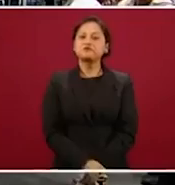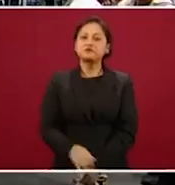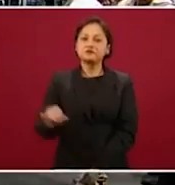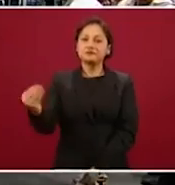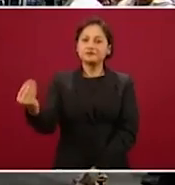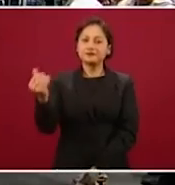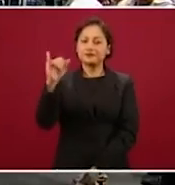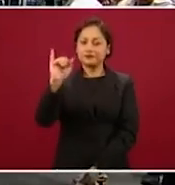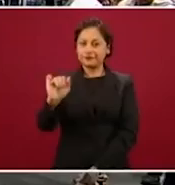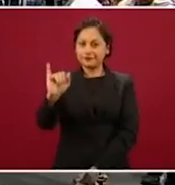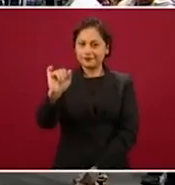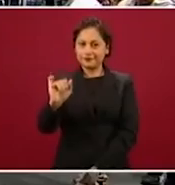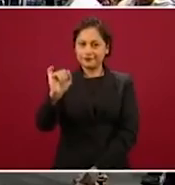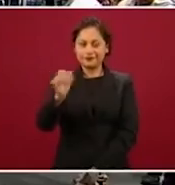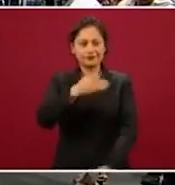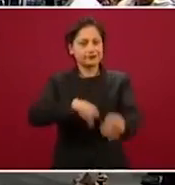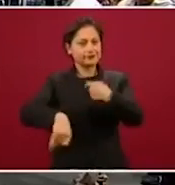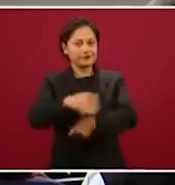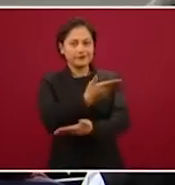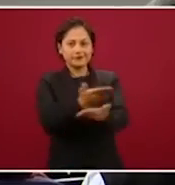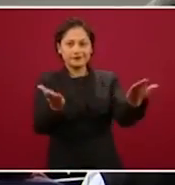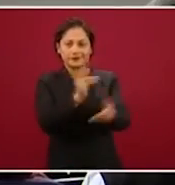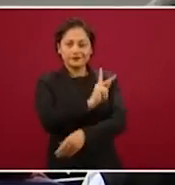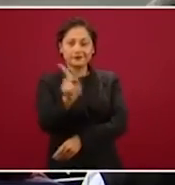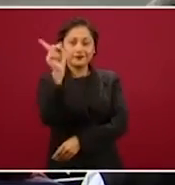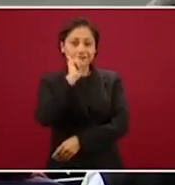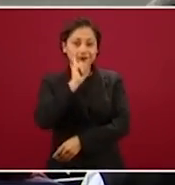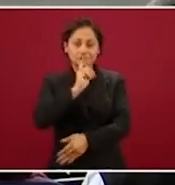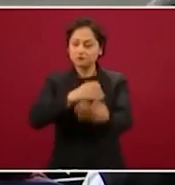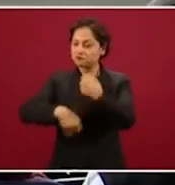Totalmente, ¿no? Para todas las mujeres y para todos.